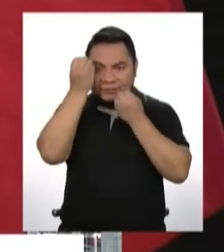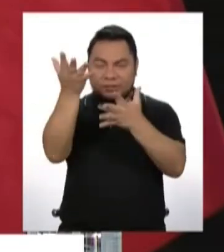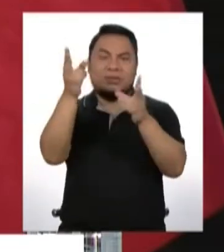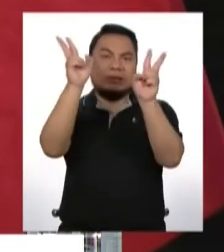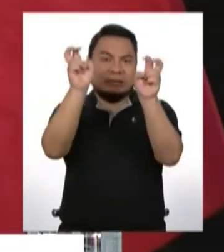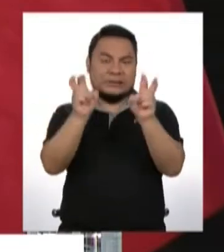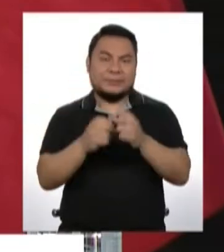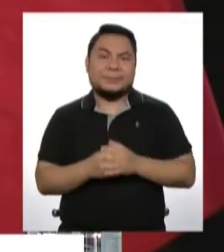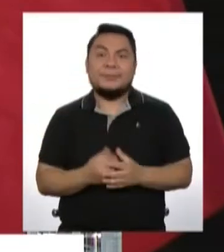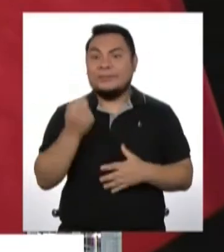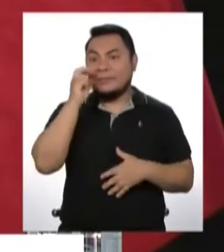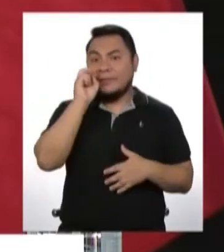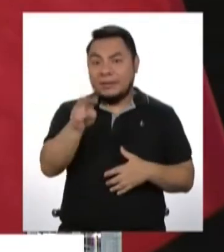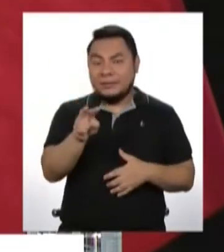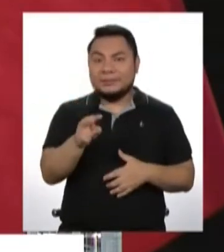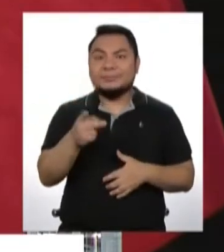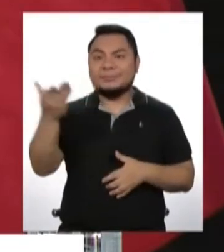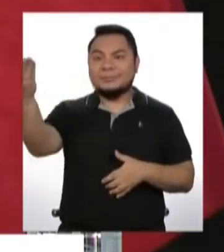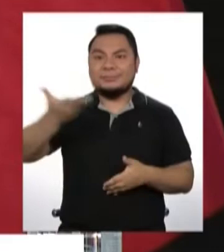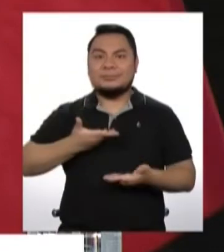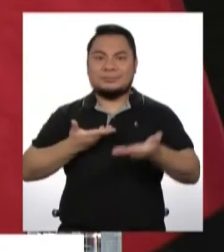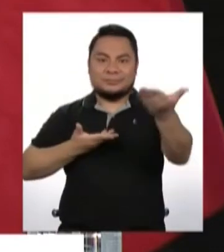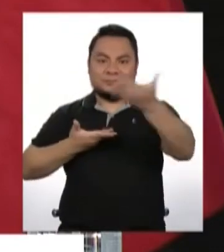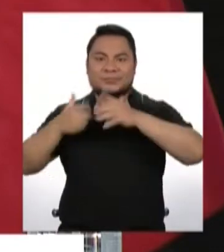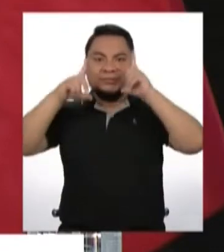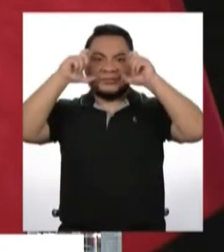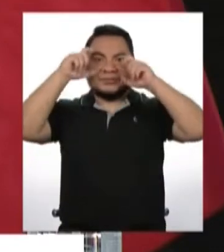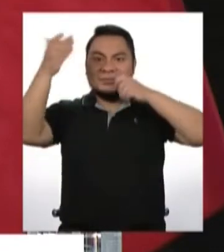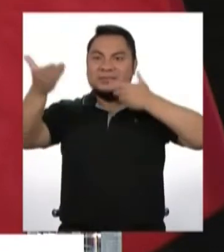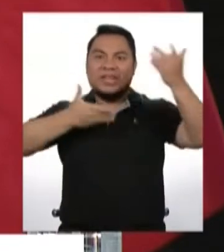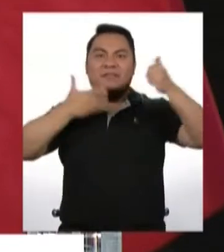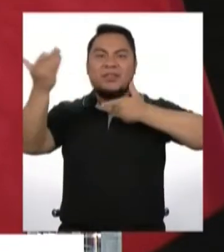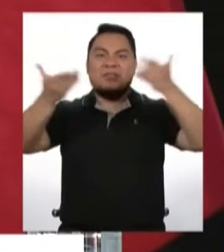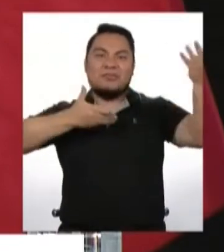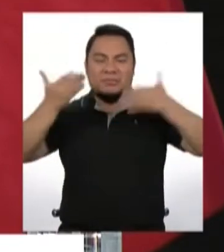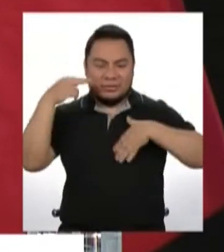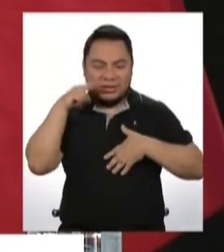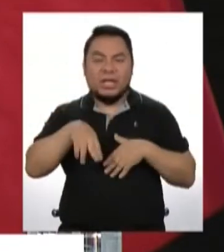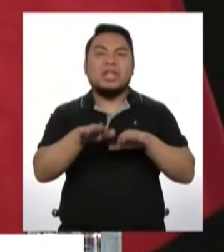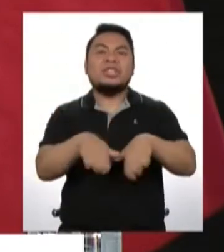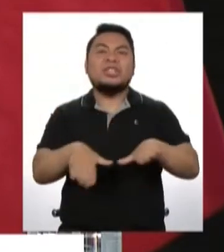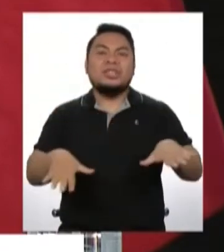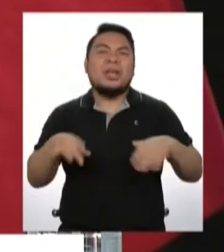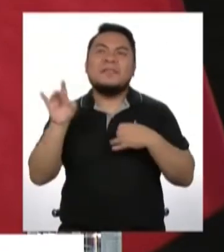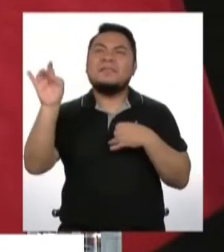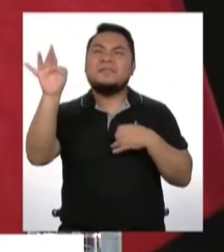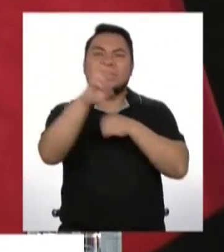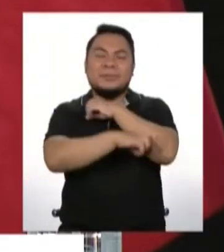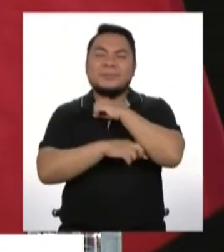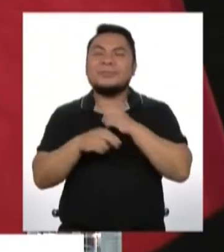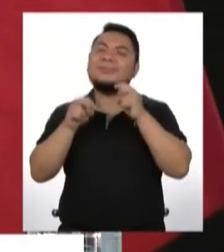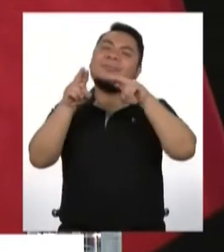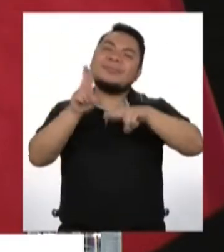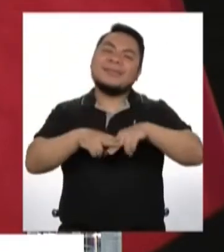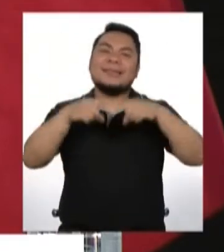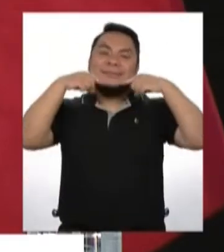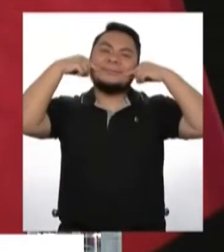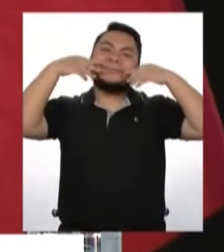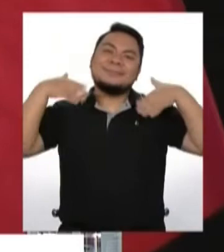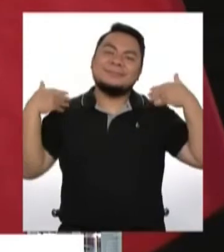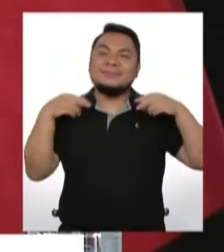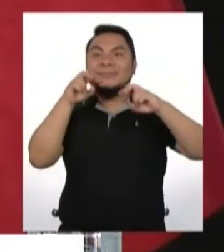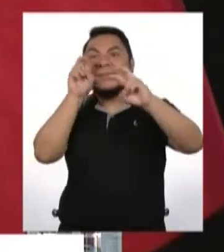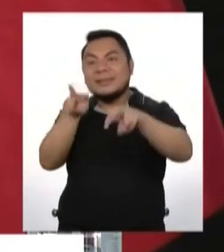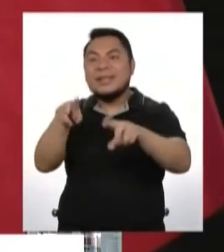ver imágenes que nos han llegado de niños, de niñas, de todo el país, que con alegría se